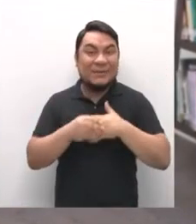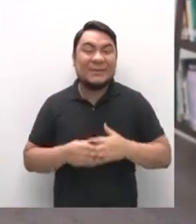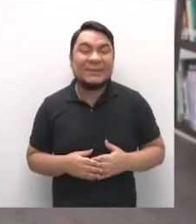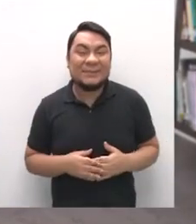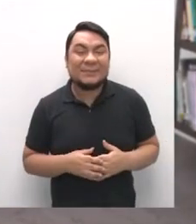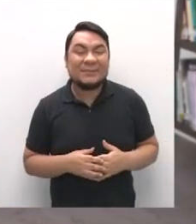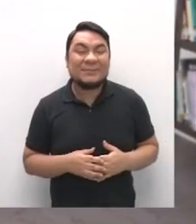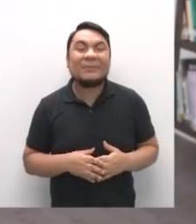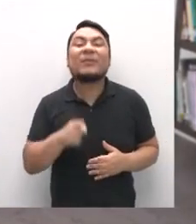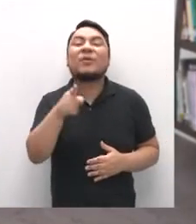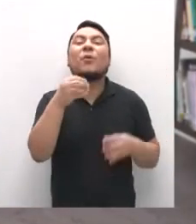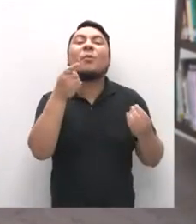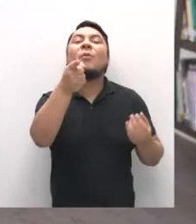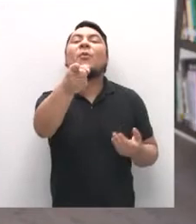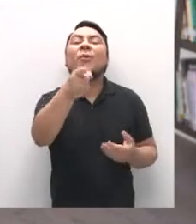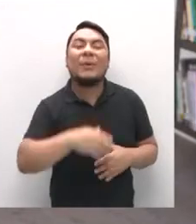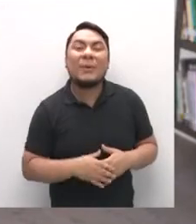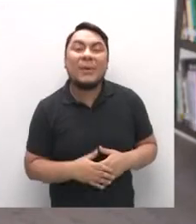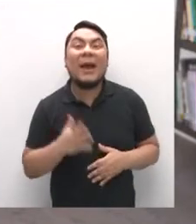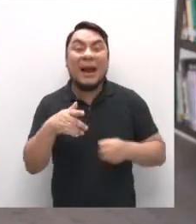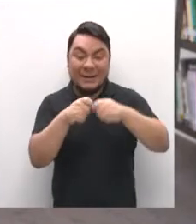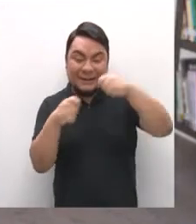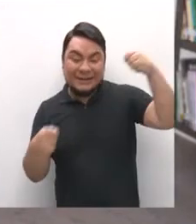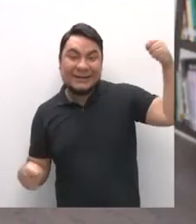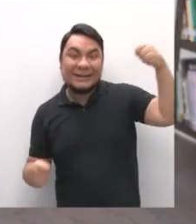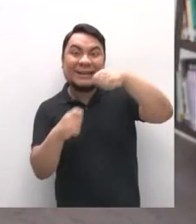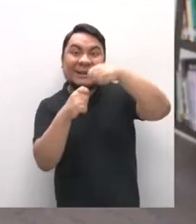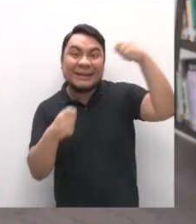A ver, ¿cómo lo hacen ustedes? ¡Elásticos!